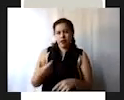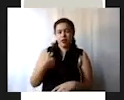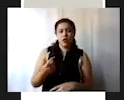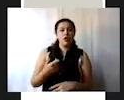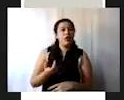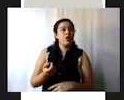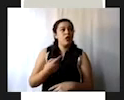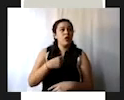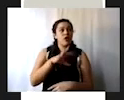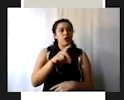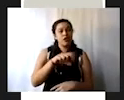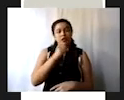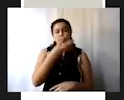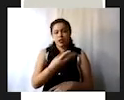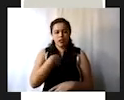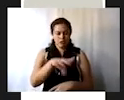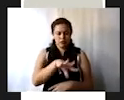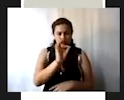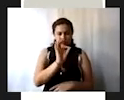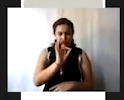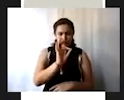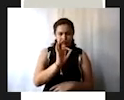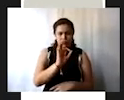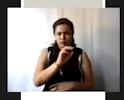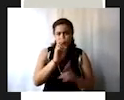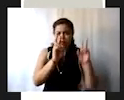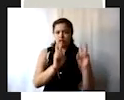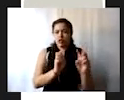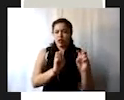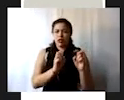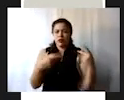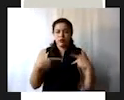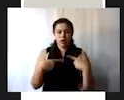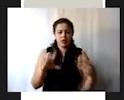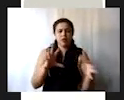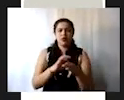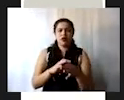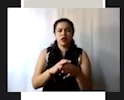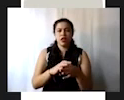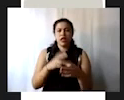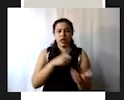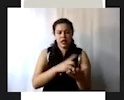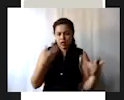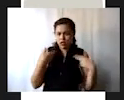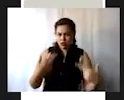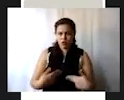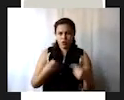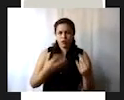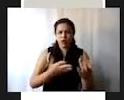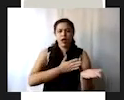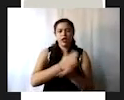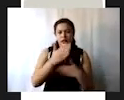el ODS 3, el ODS 3 se relaciona con personas, con garantía de derechos humanos, acceso a